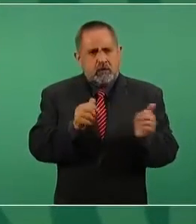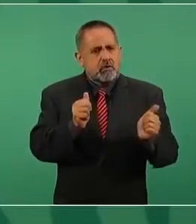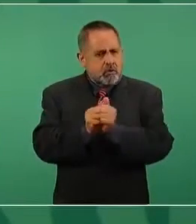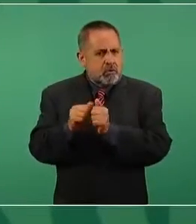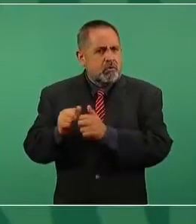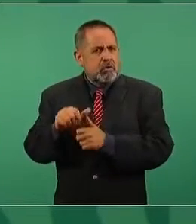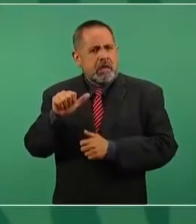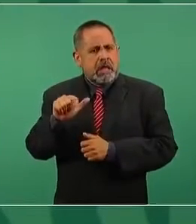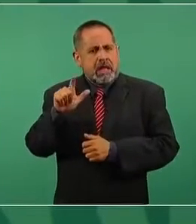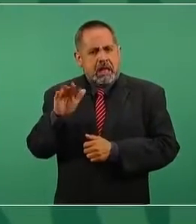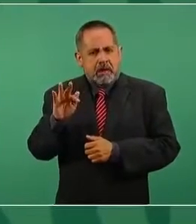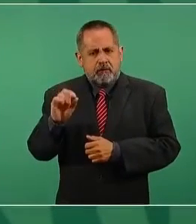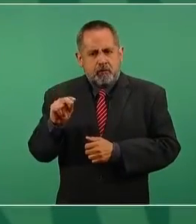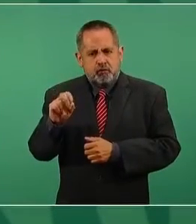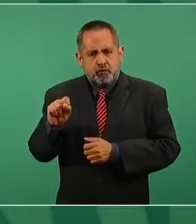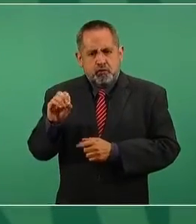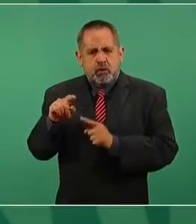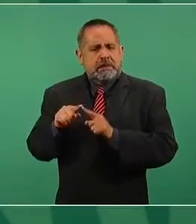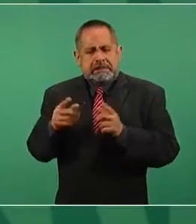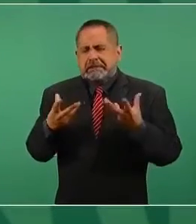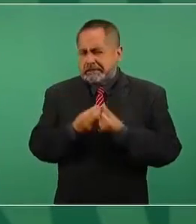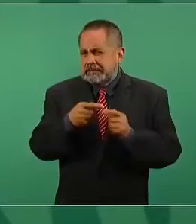Alfonso. Y